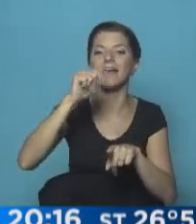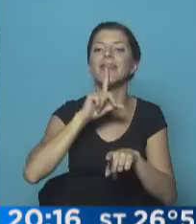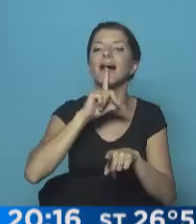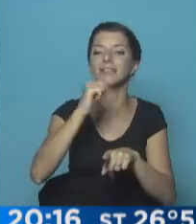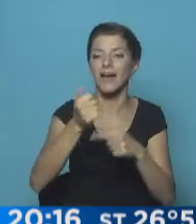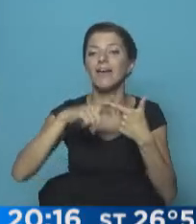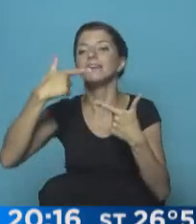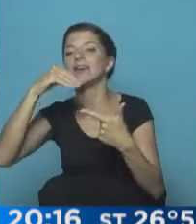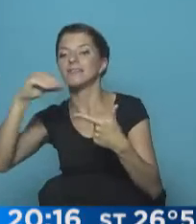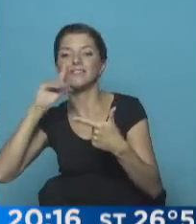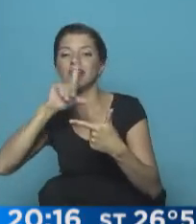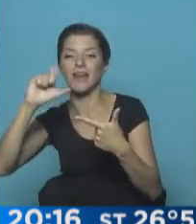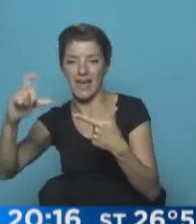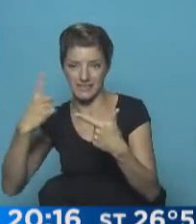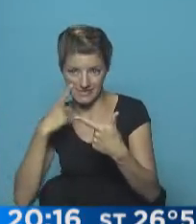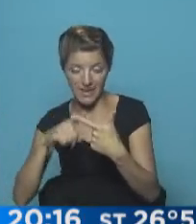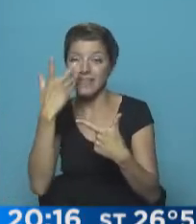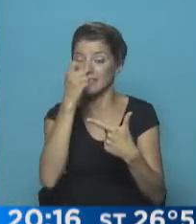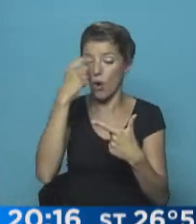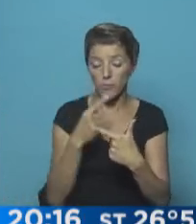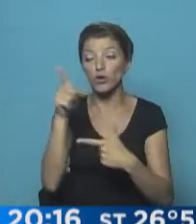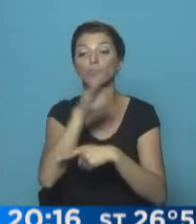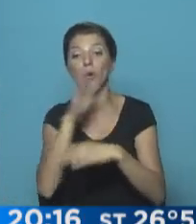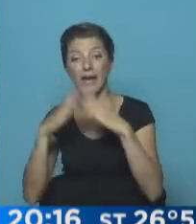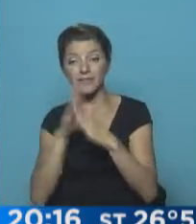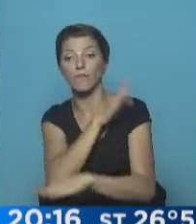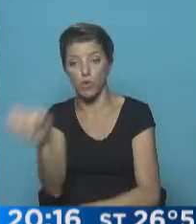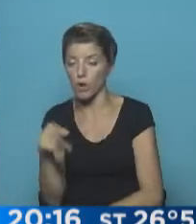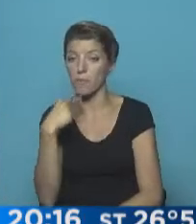su casa 5 minutos, pero declaró que no les dio ni armas ni dinero.